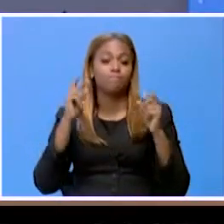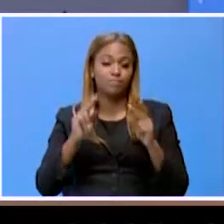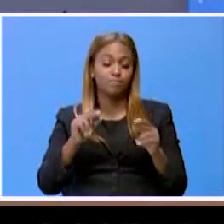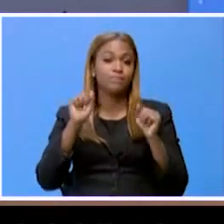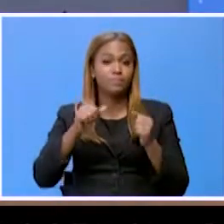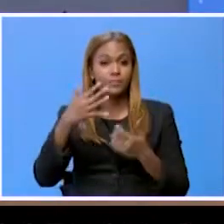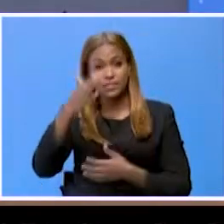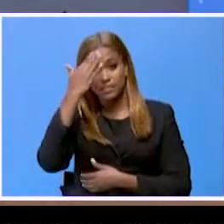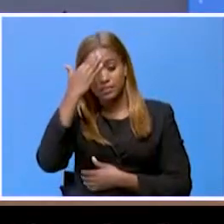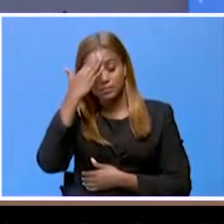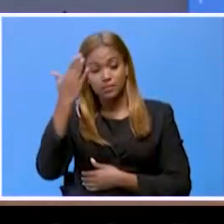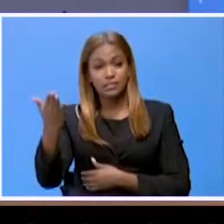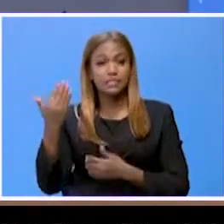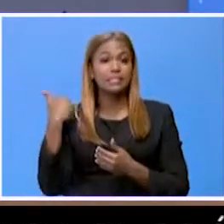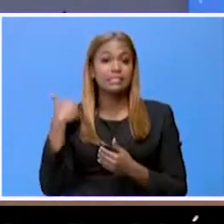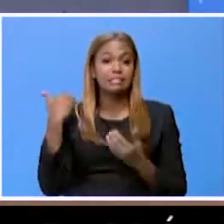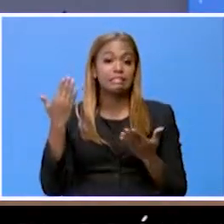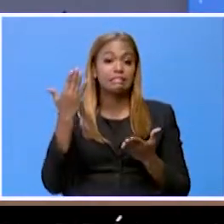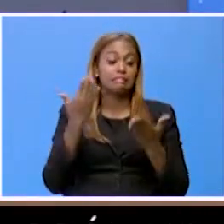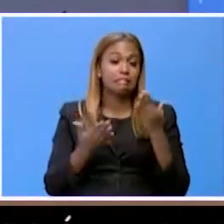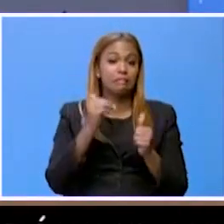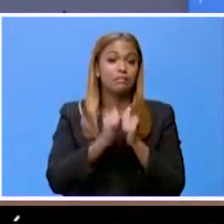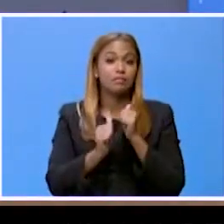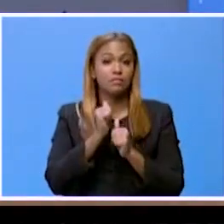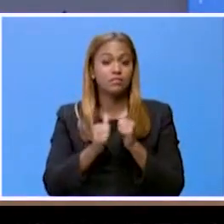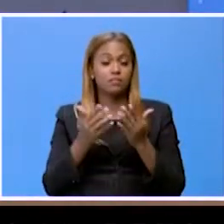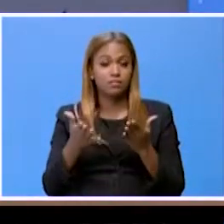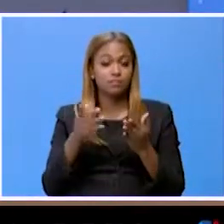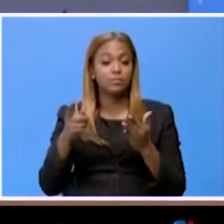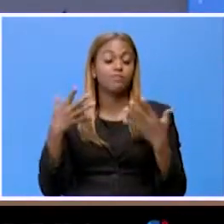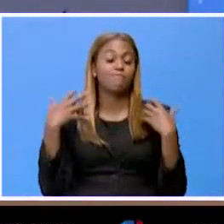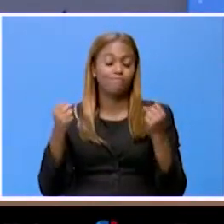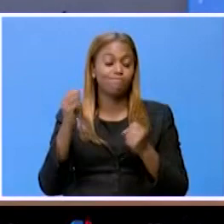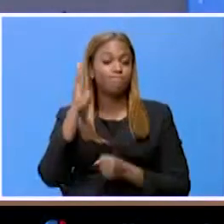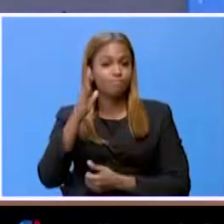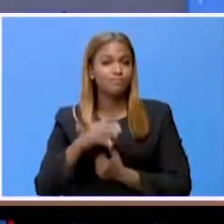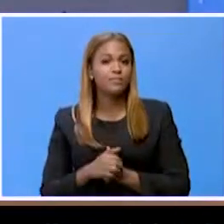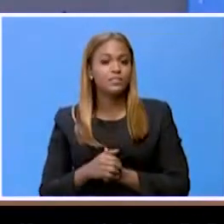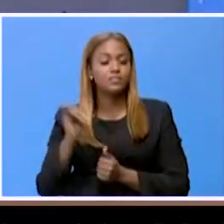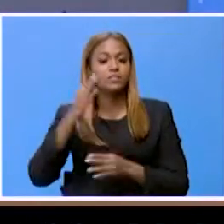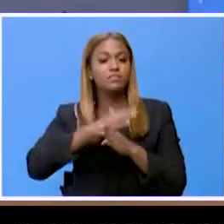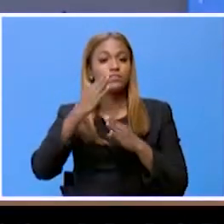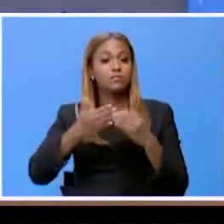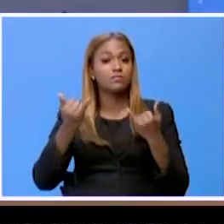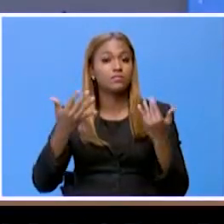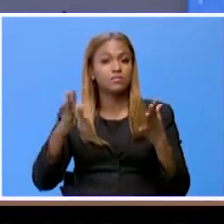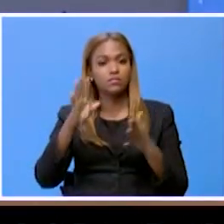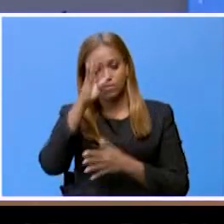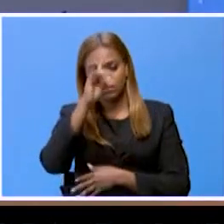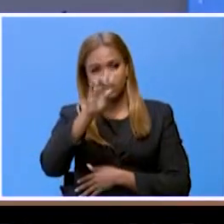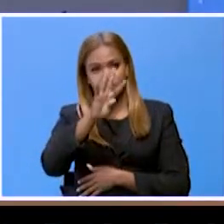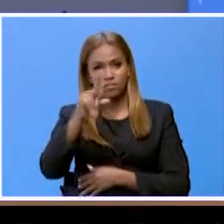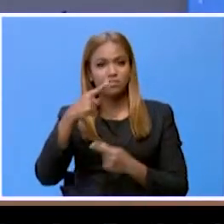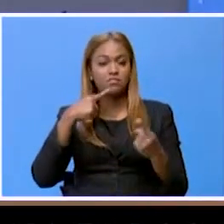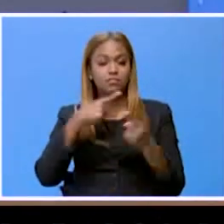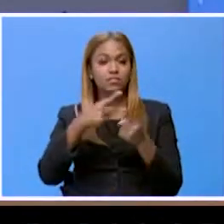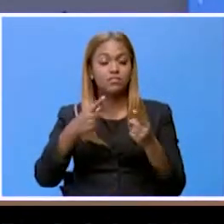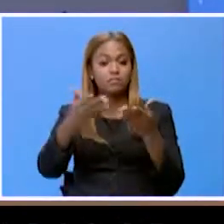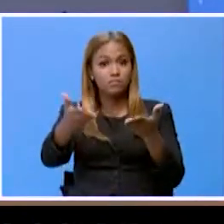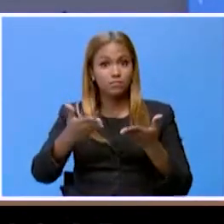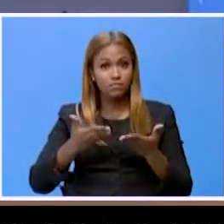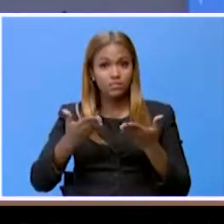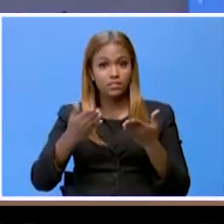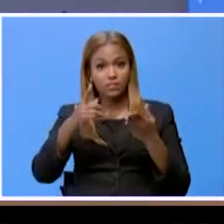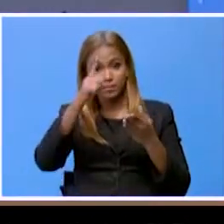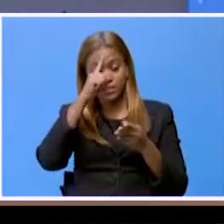recuperación. Sabemos que hizo metástasis, pero sabemos que Dios todo lo puede. Es un luchador ya. Claro que sí. Señores, llegamos al final de esta entrega de Cuatro Noticias. Invitarles